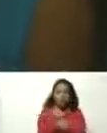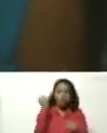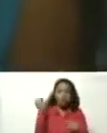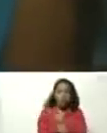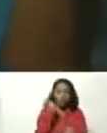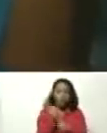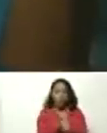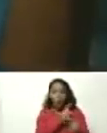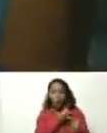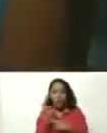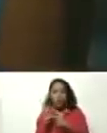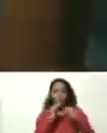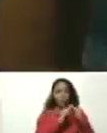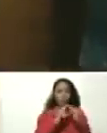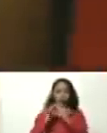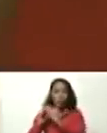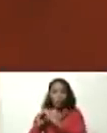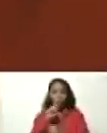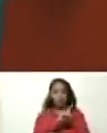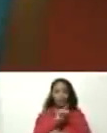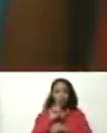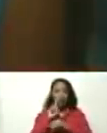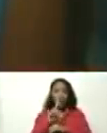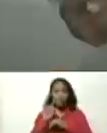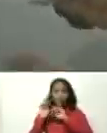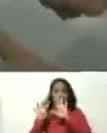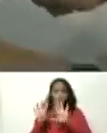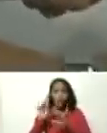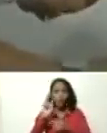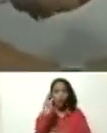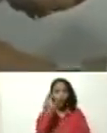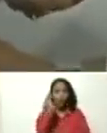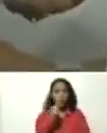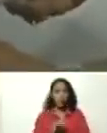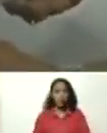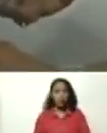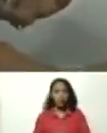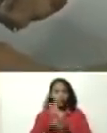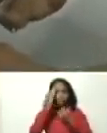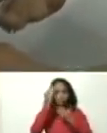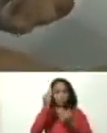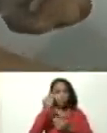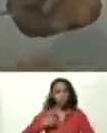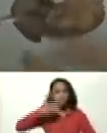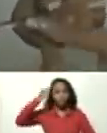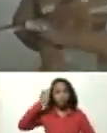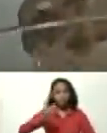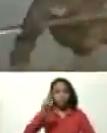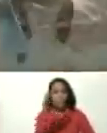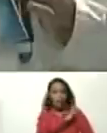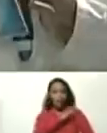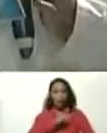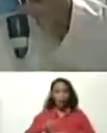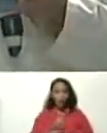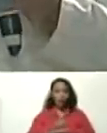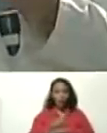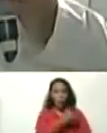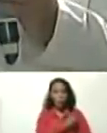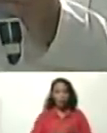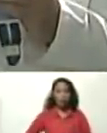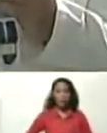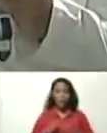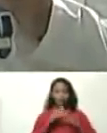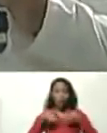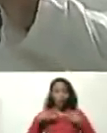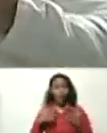en ese casa a casa en los 119 ejes. Doctor. Saludo, mi almirante, saludo al jefe de gobierno, presidente, a todos los